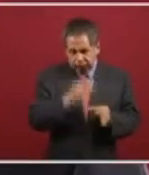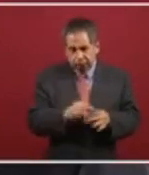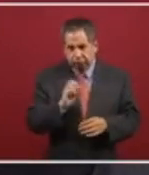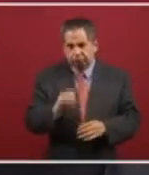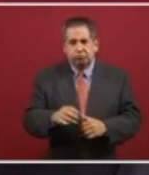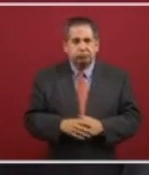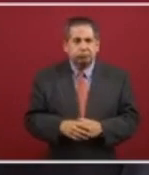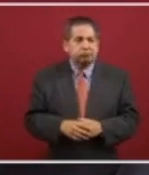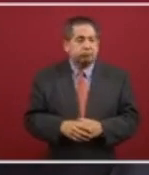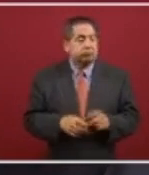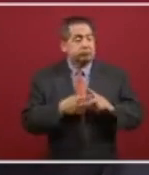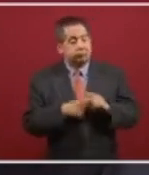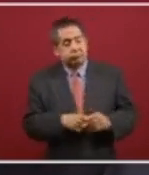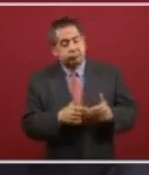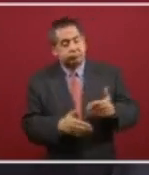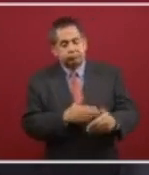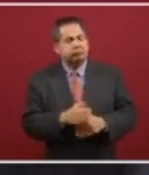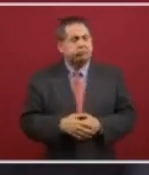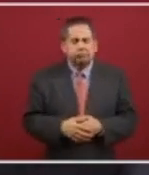antes de que entre